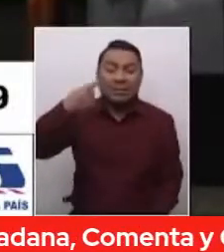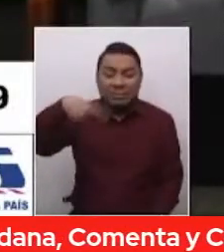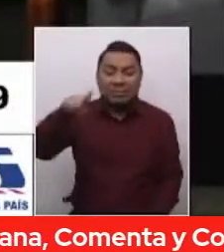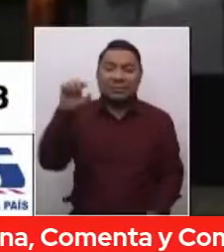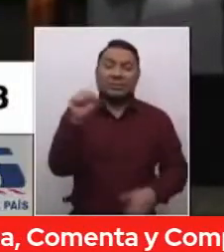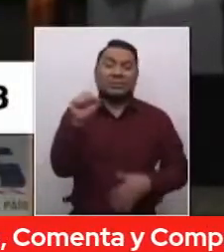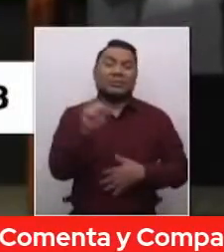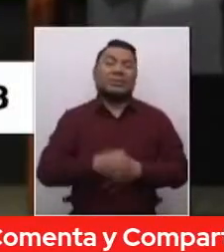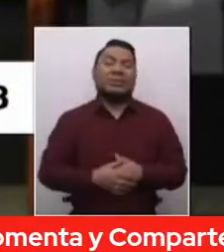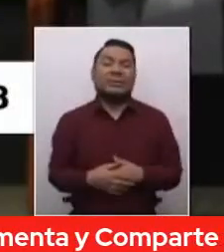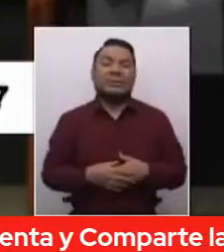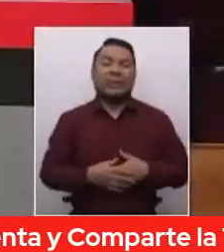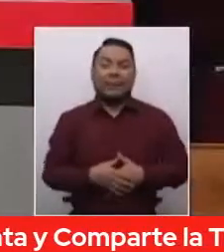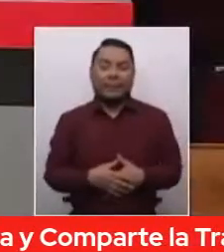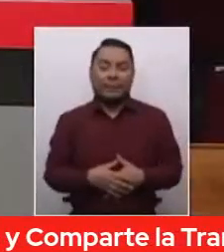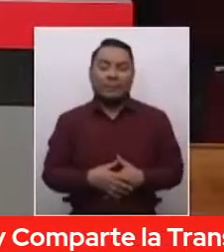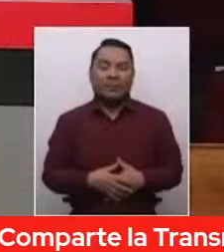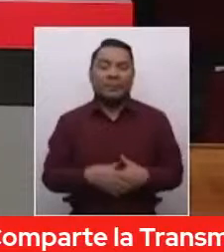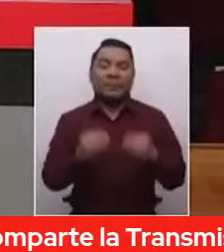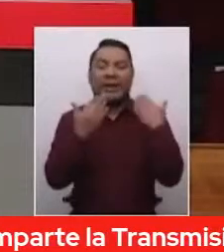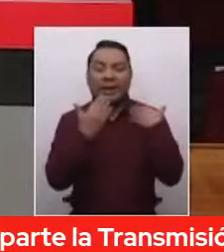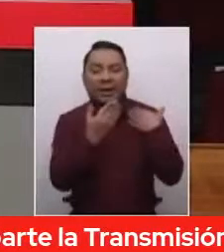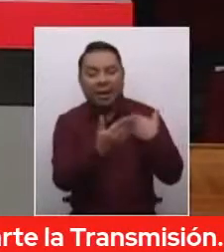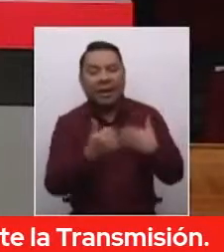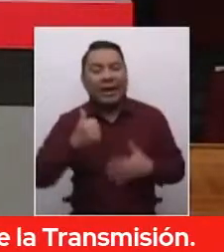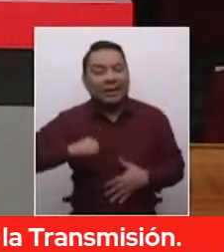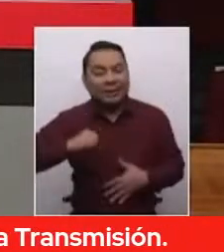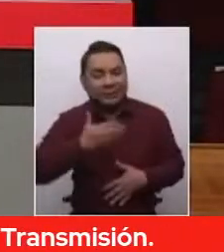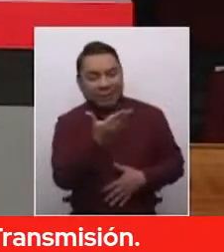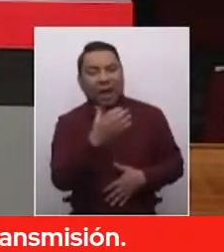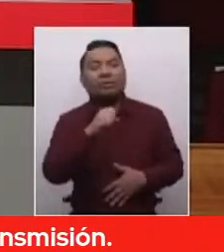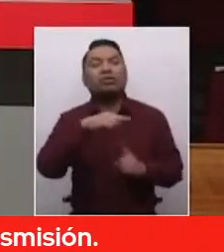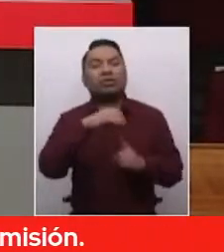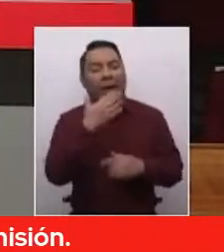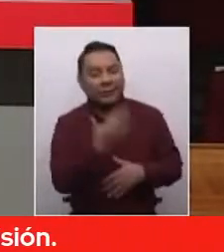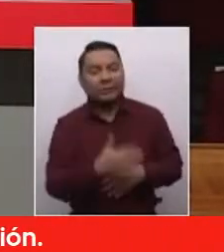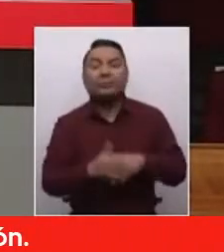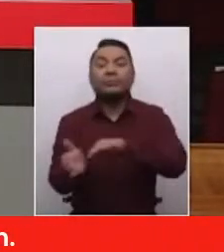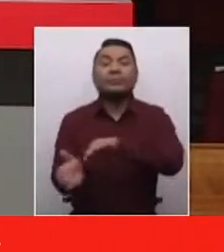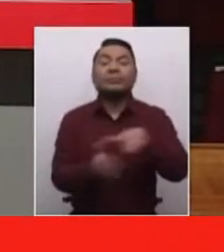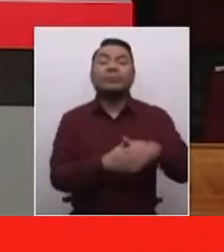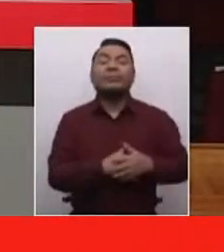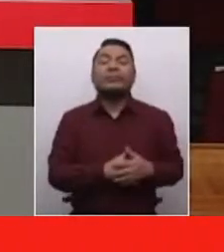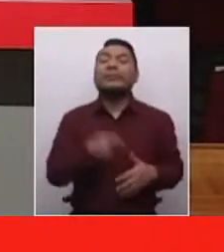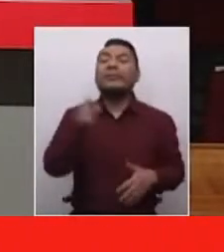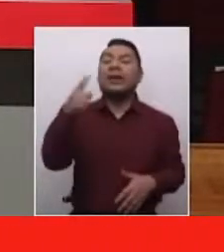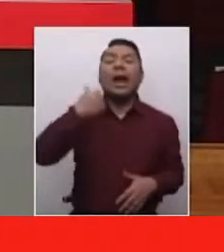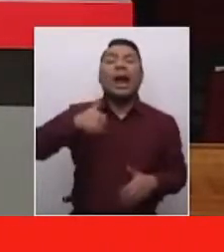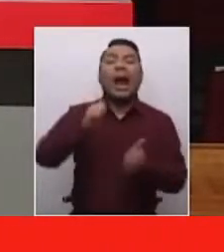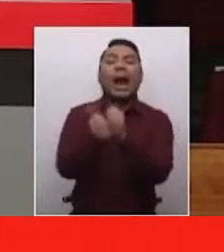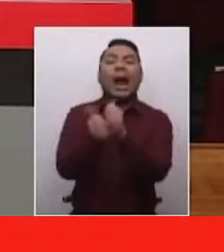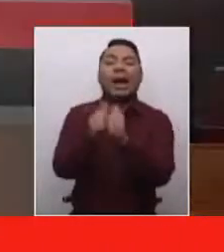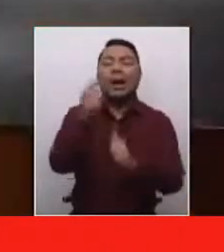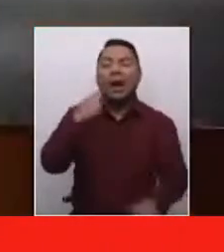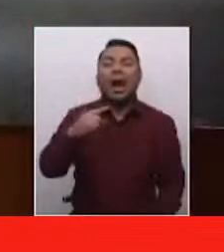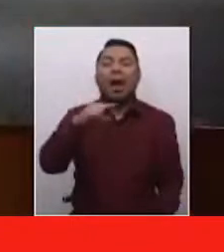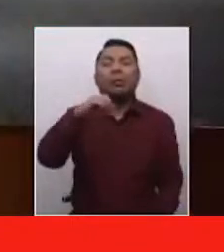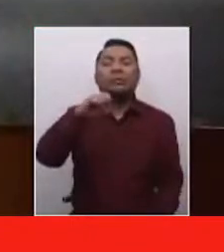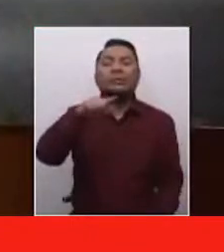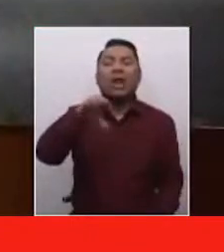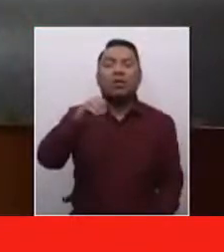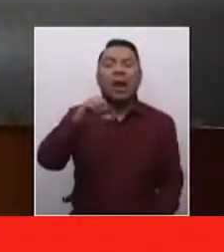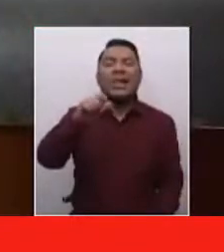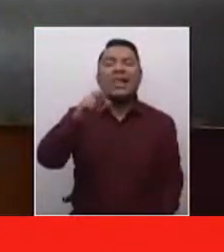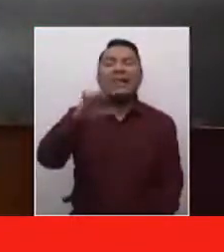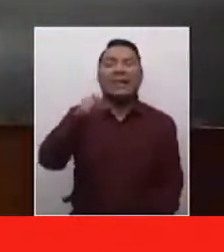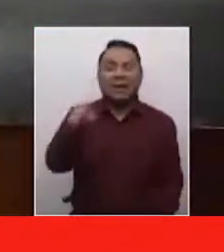de soles. Muchas gracias, candidata Soto. Turno para el candidato Gonzalo Alegría, de Juntos